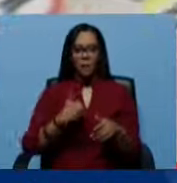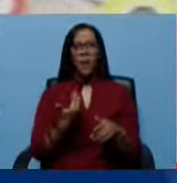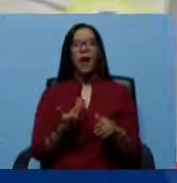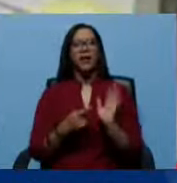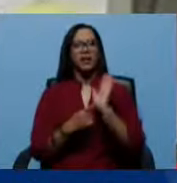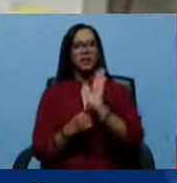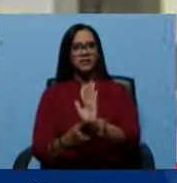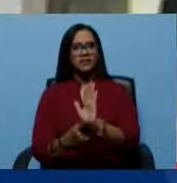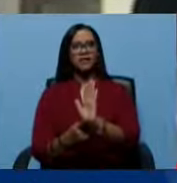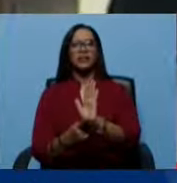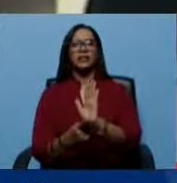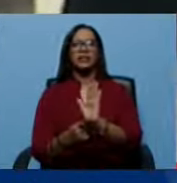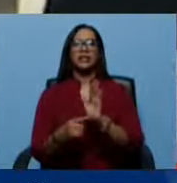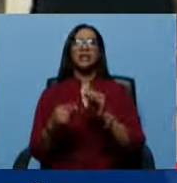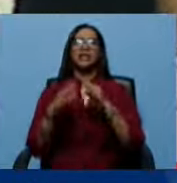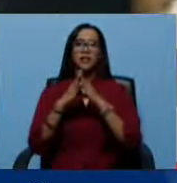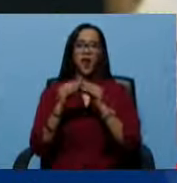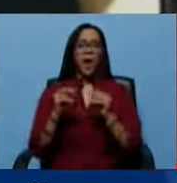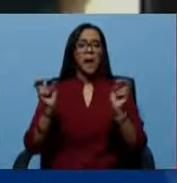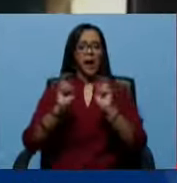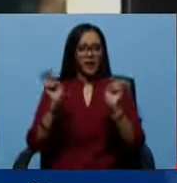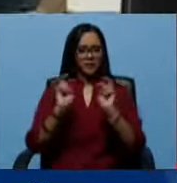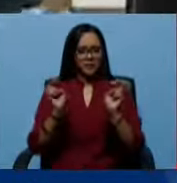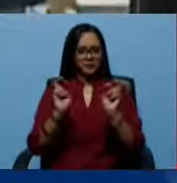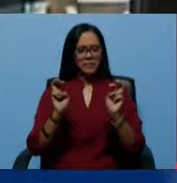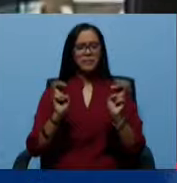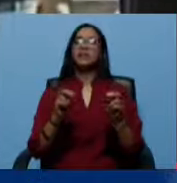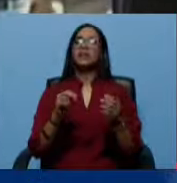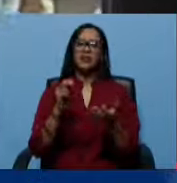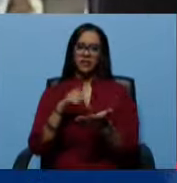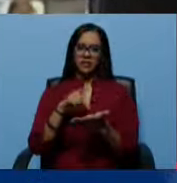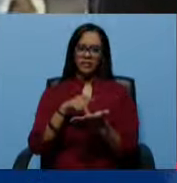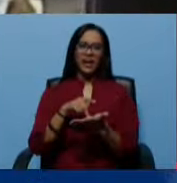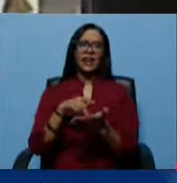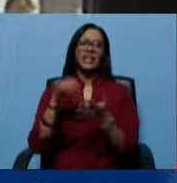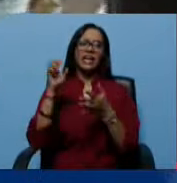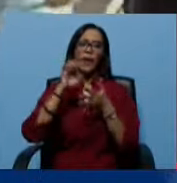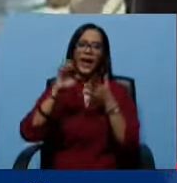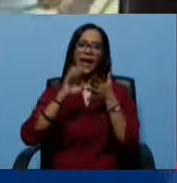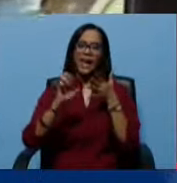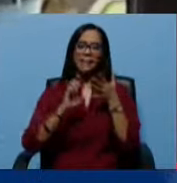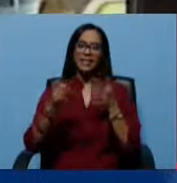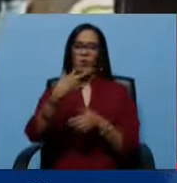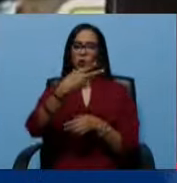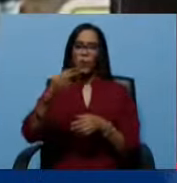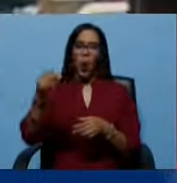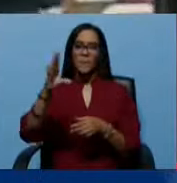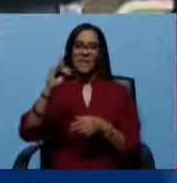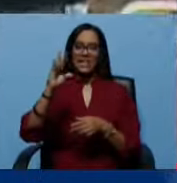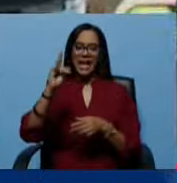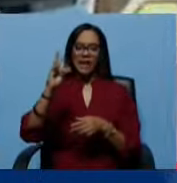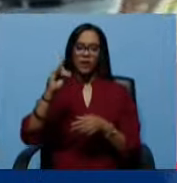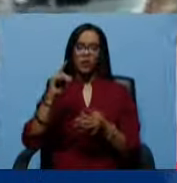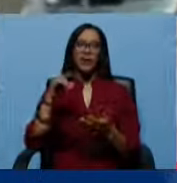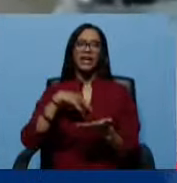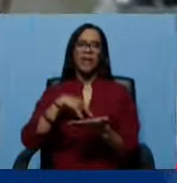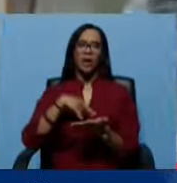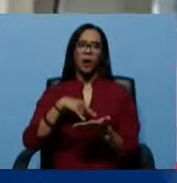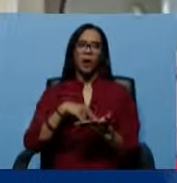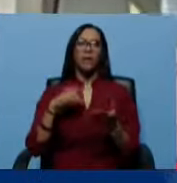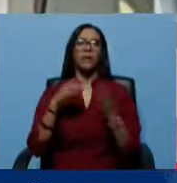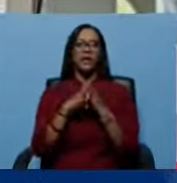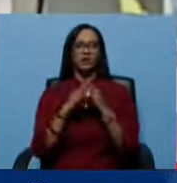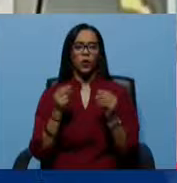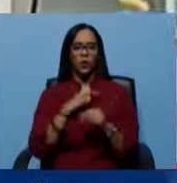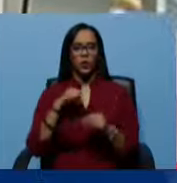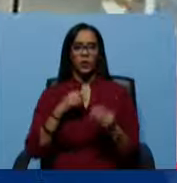y que muestran todo el tema de la parte de los minerales no metálicos presentes en el Estado de Carabobo, para que todos